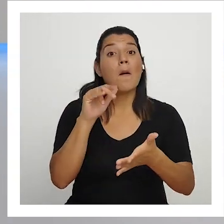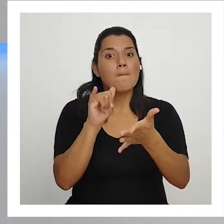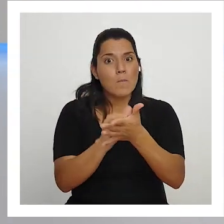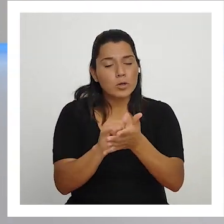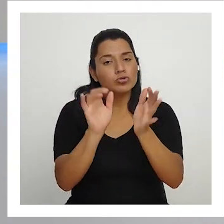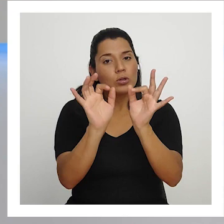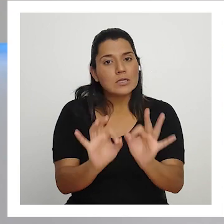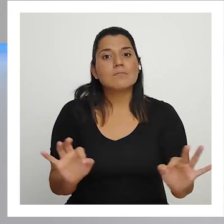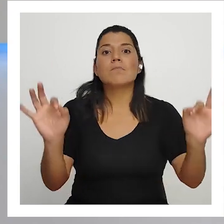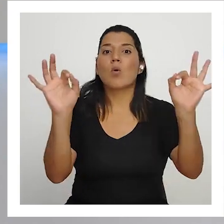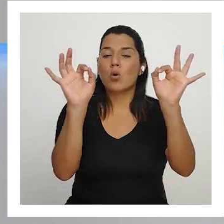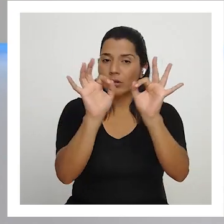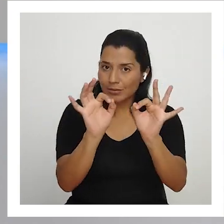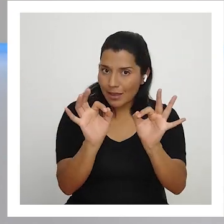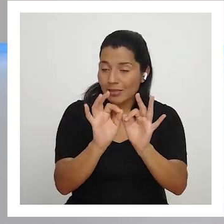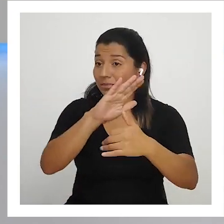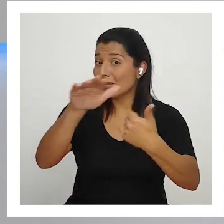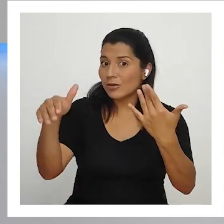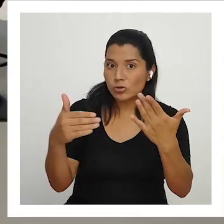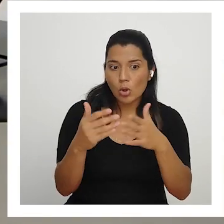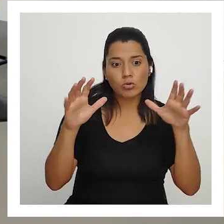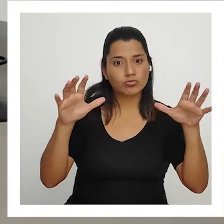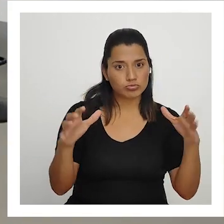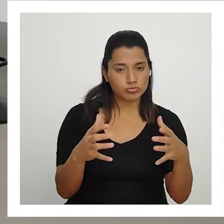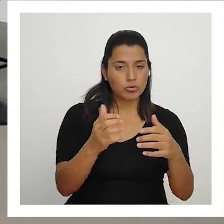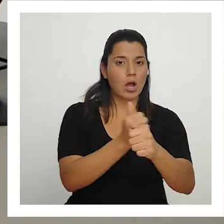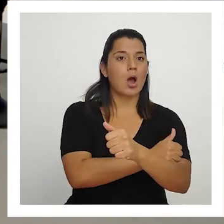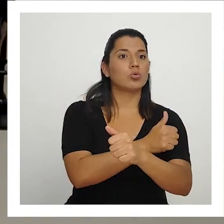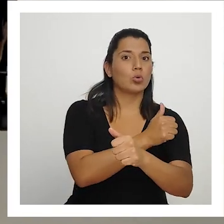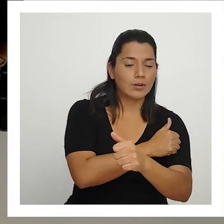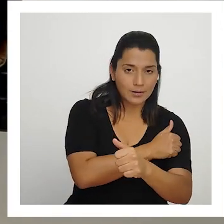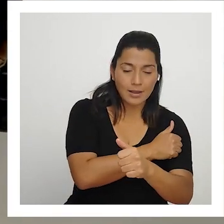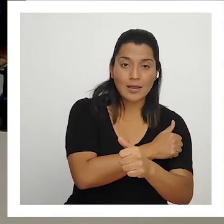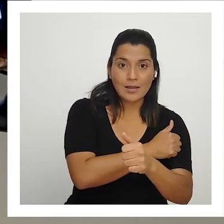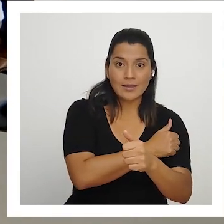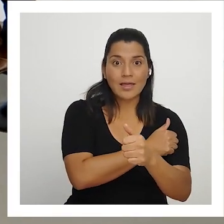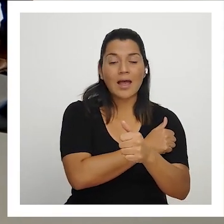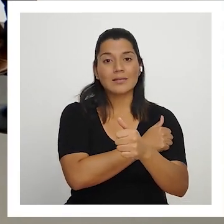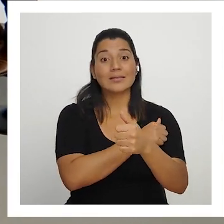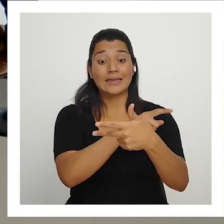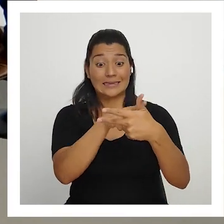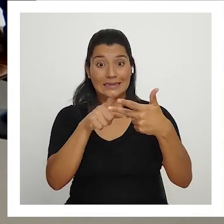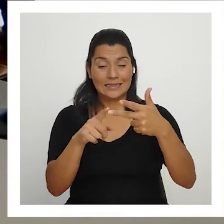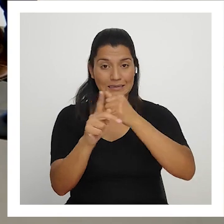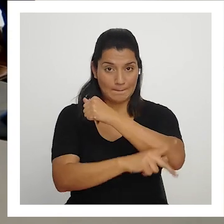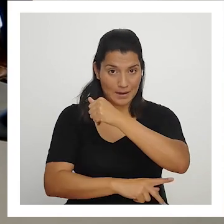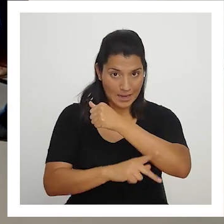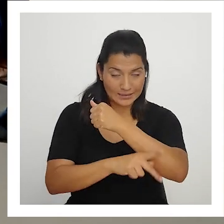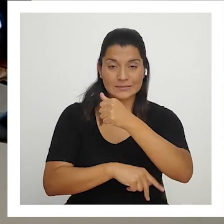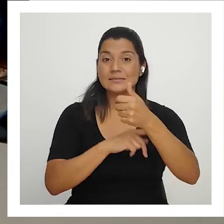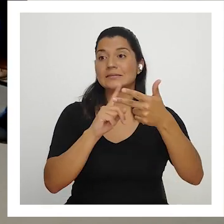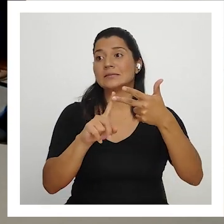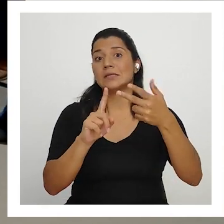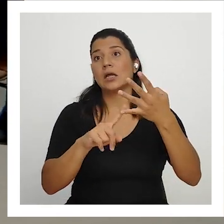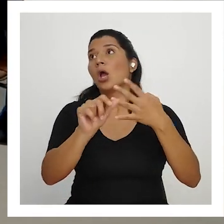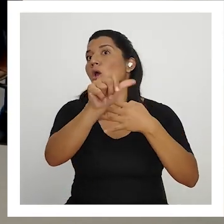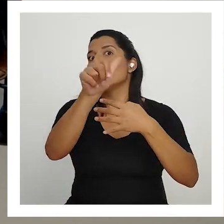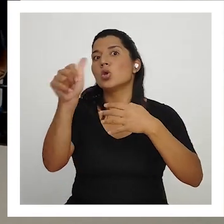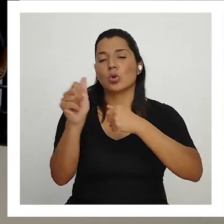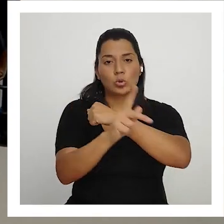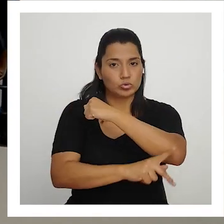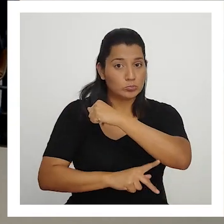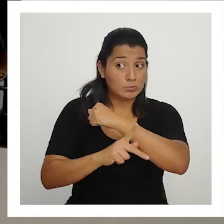transnacional. Esto implica que sí o sí es una estructura criminal, es una organización criminal y en apariencia está operando desde los